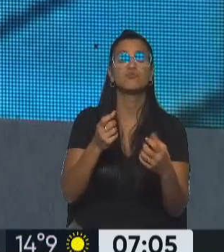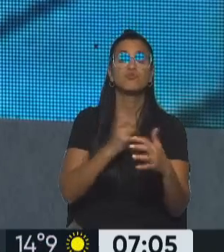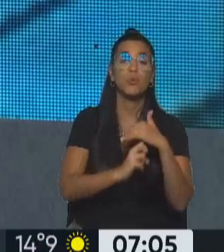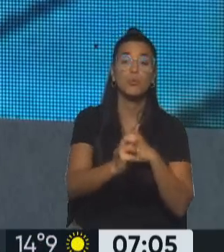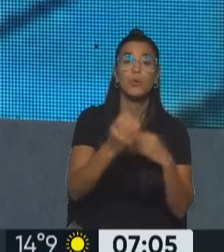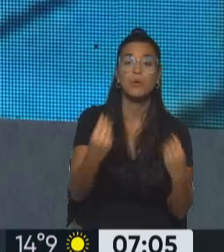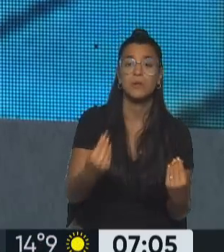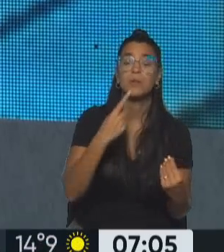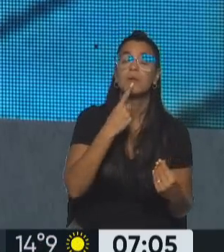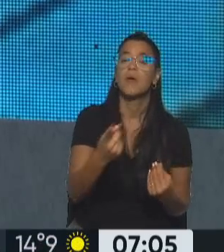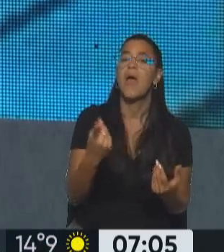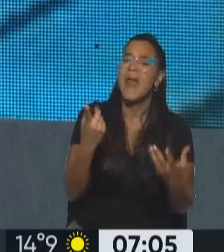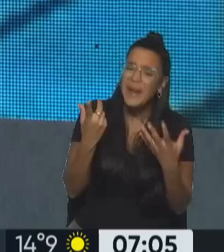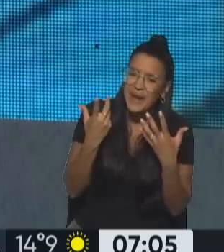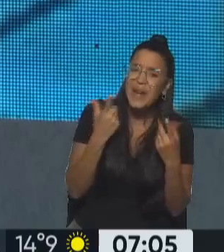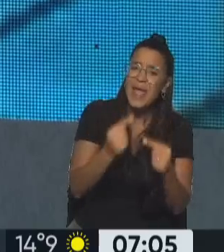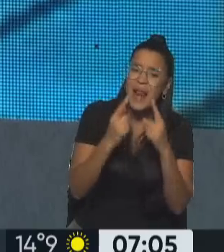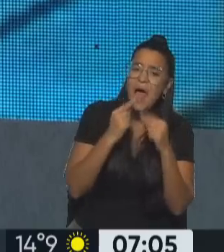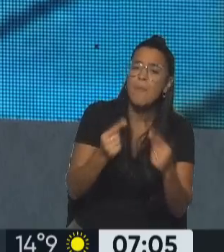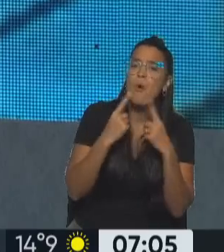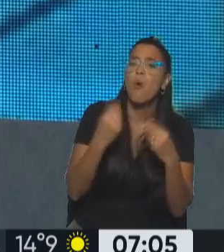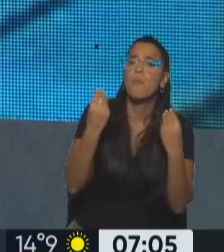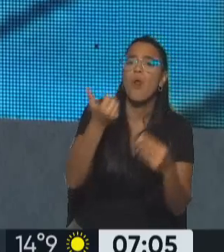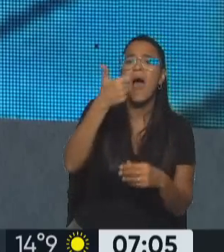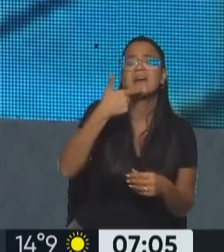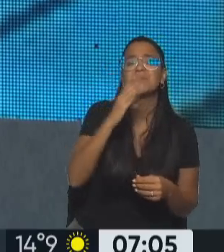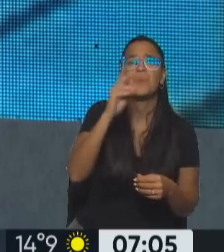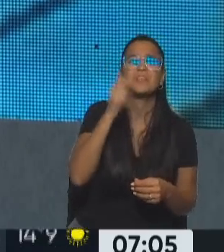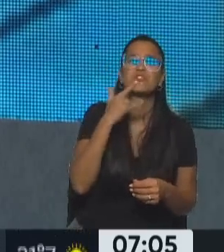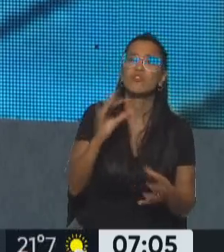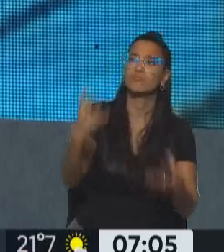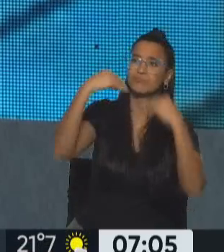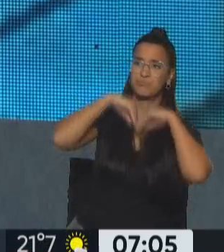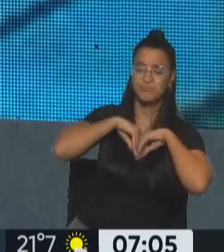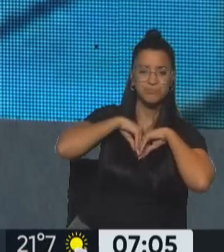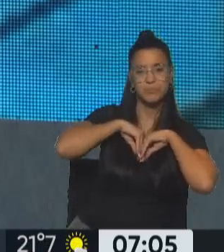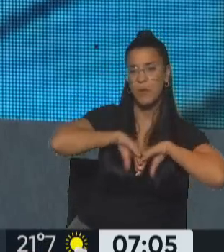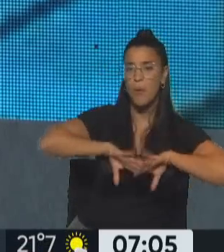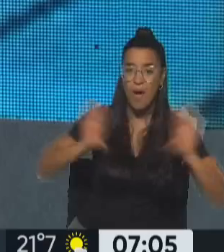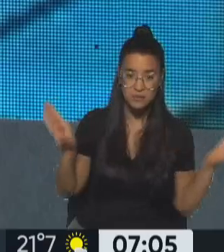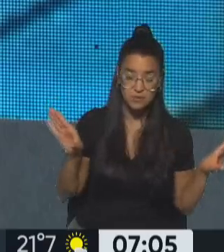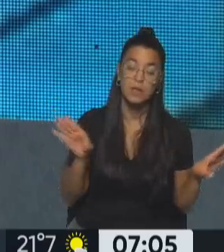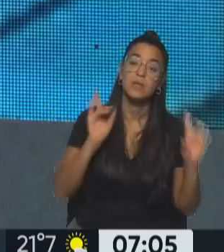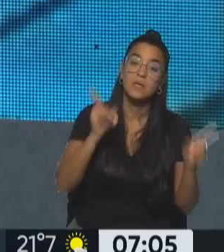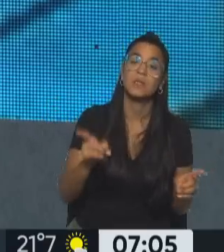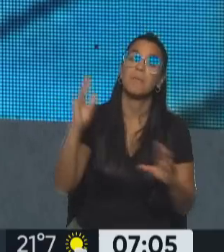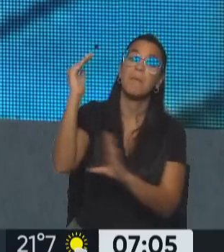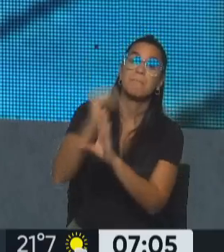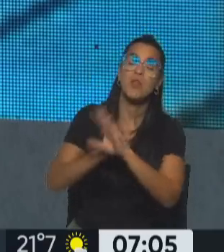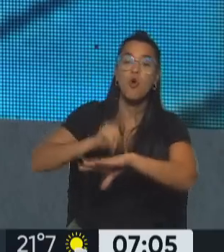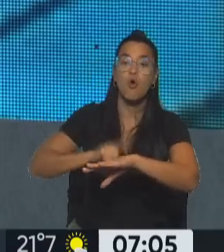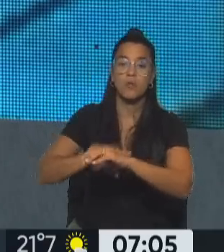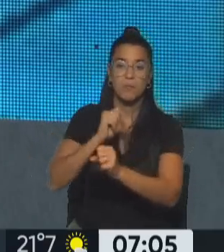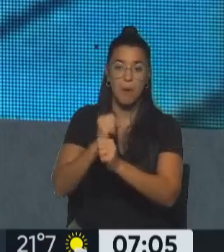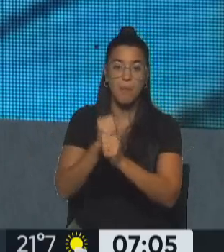por la exposición al asbesto es un reclamo casi histórico ya en los denominados metros delegados y también en el reclamo de la reducción de la jornada laboral para